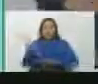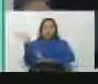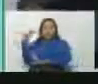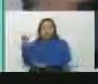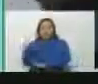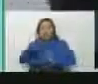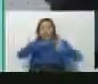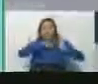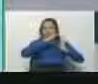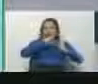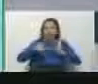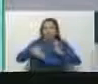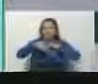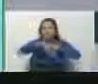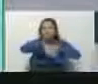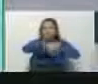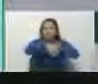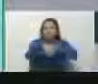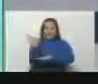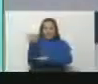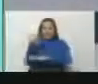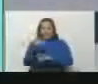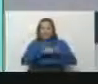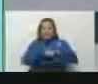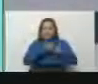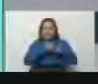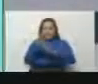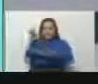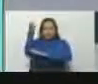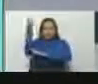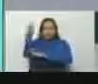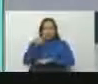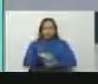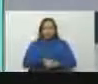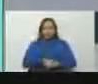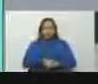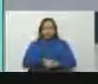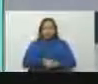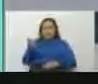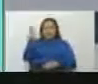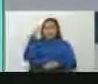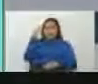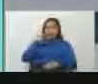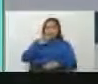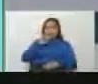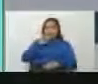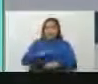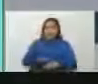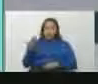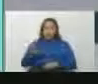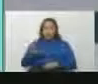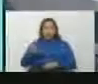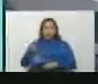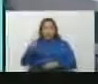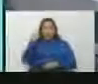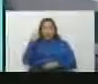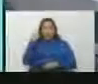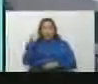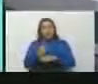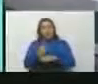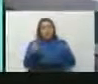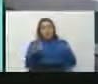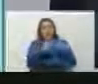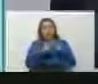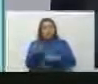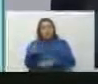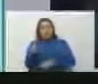bandera, marchábamos con la bandera, izábamos la bandera. Yo digo que sin desconocer la otra fecha, podamos manejar las dos. Manejar